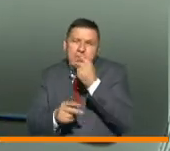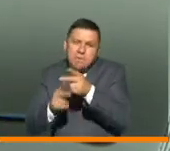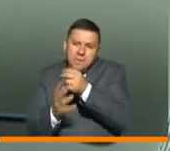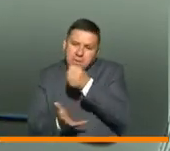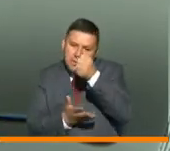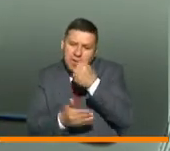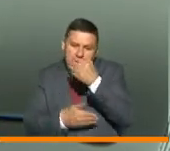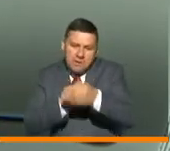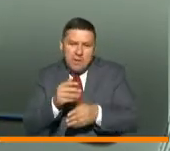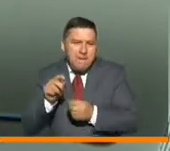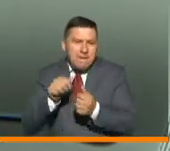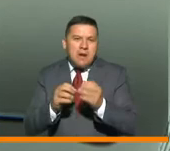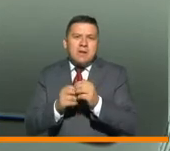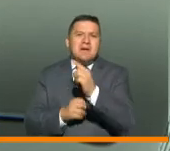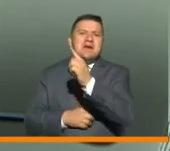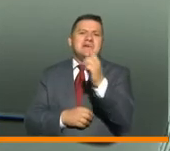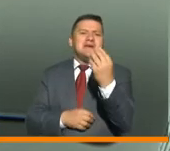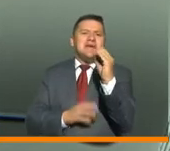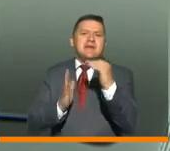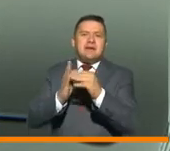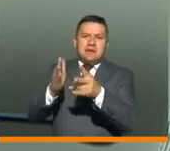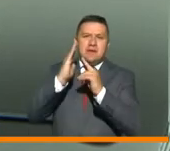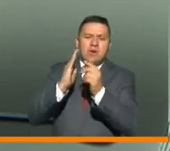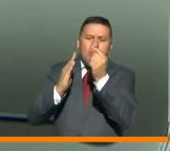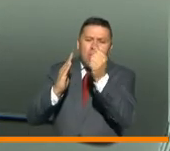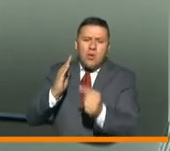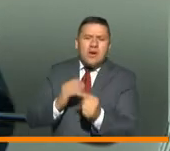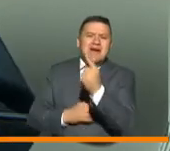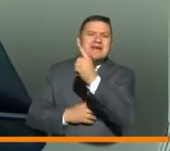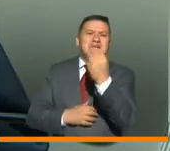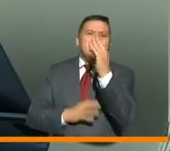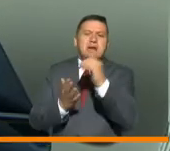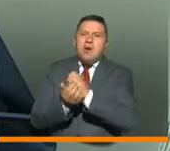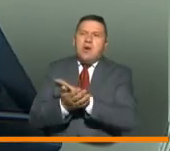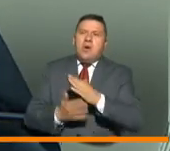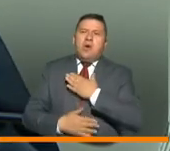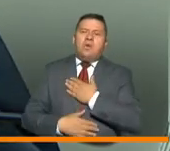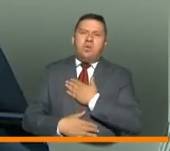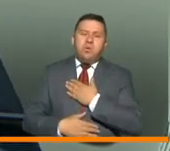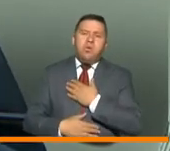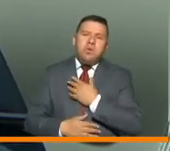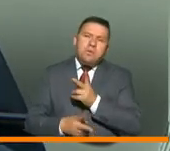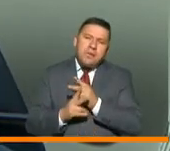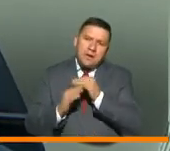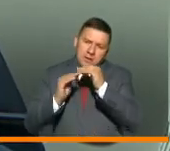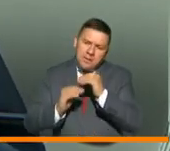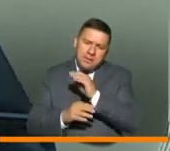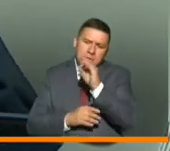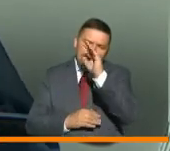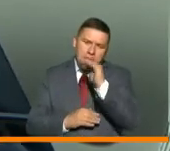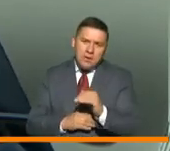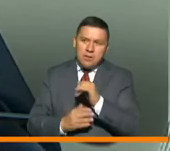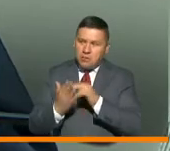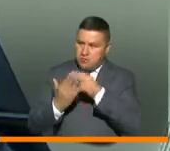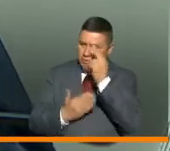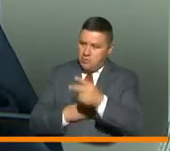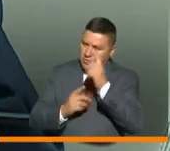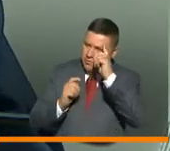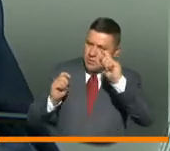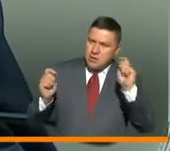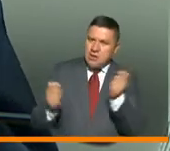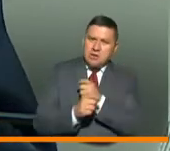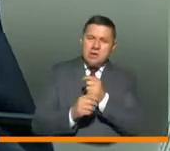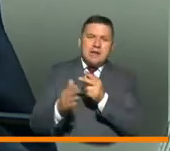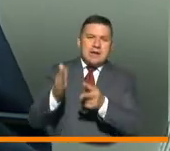y 130,000 alivios del ICETEX. Tenemos, presidente, además de la iniciativa que usted le cuenta a los colombianos, también el proyecto de transformación